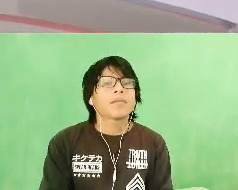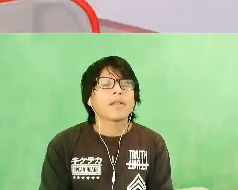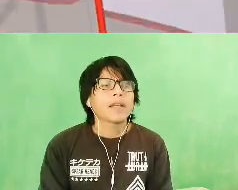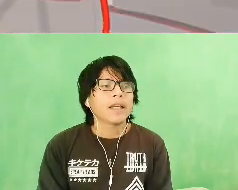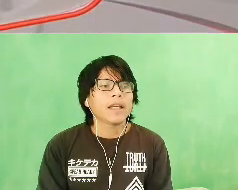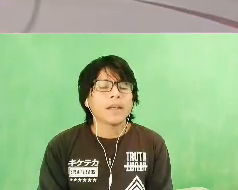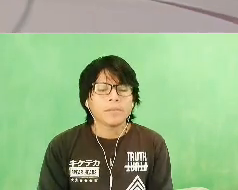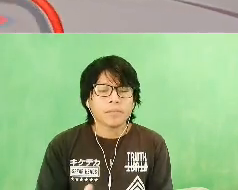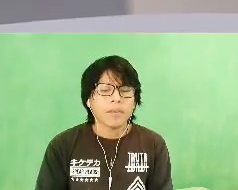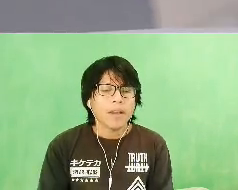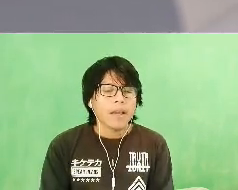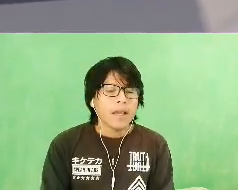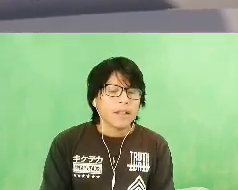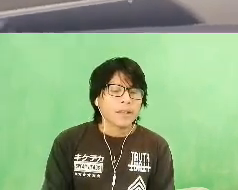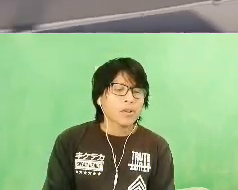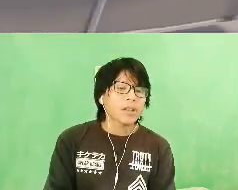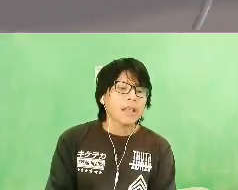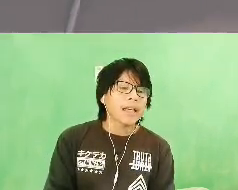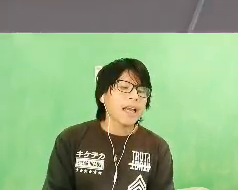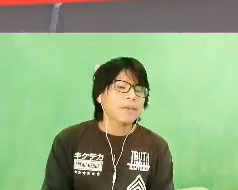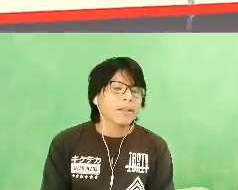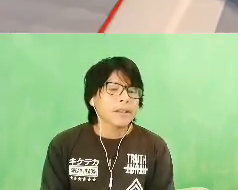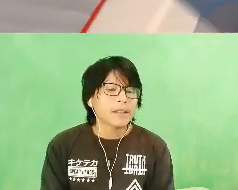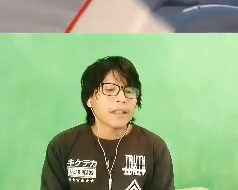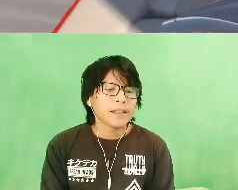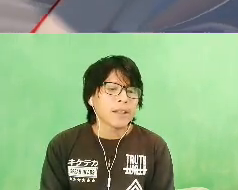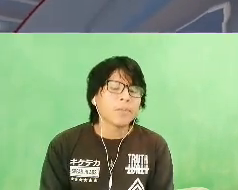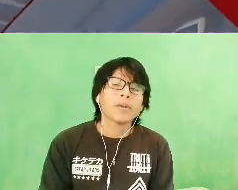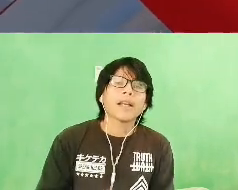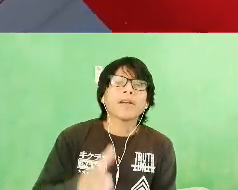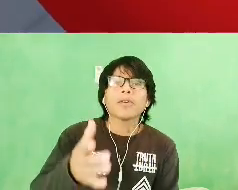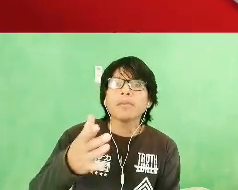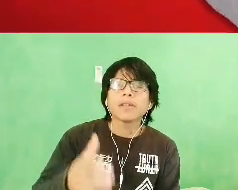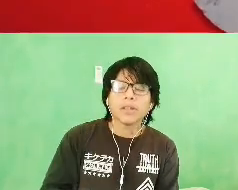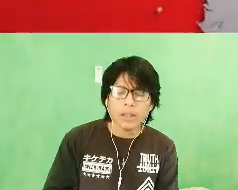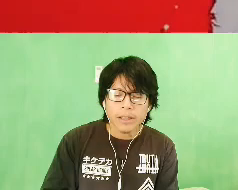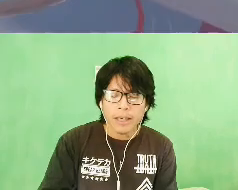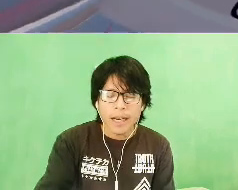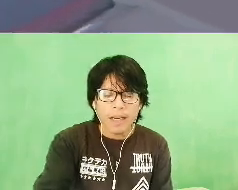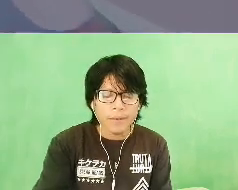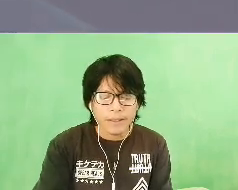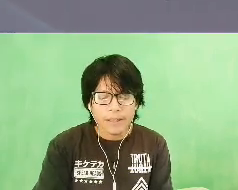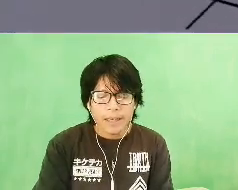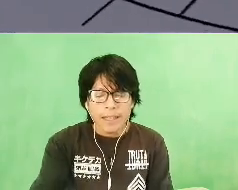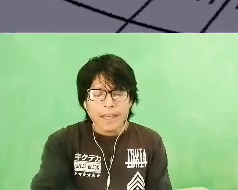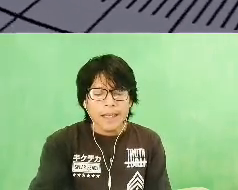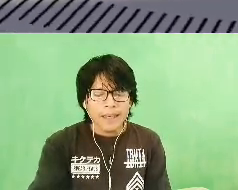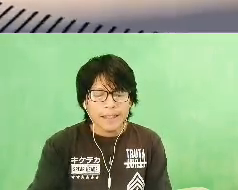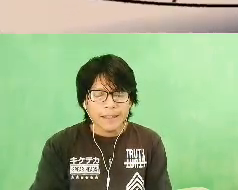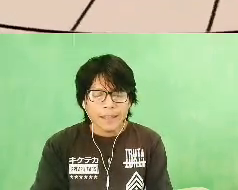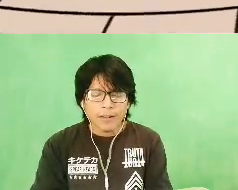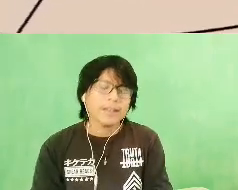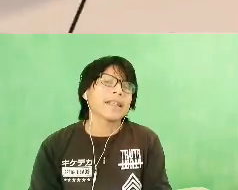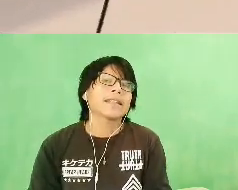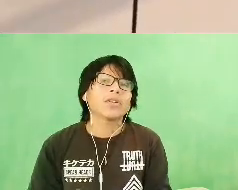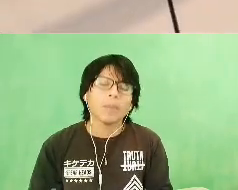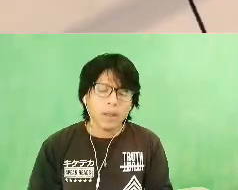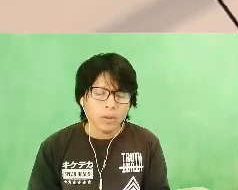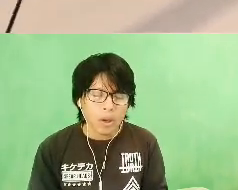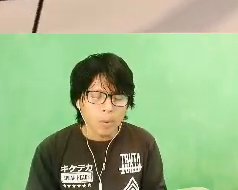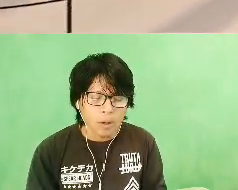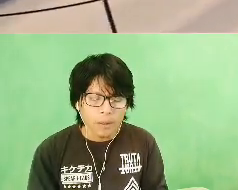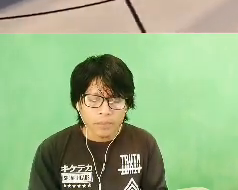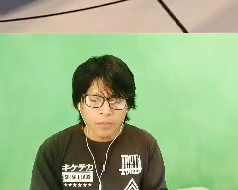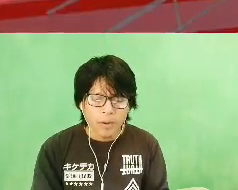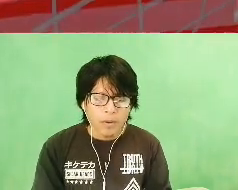mofarse de Xóchitl Gálvez, en serio, porque recordemos que Xóchitl Gálvez todavía sigue siendo